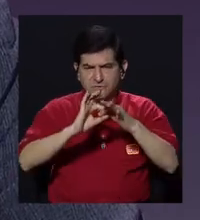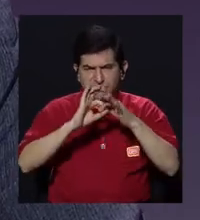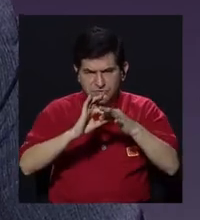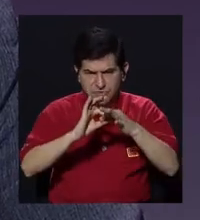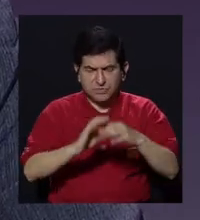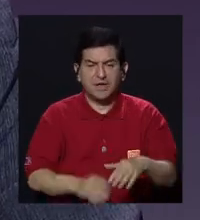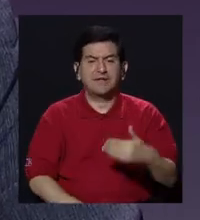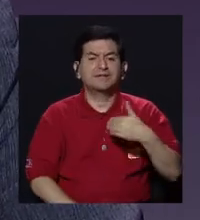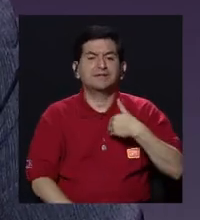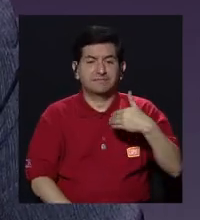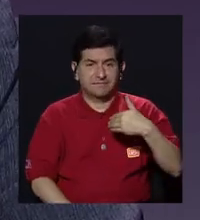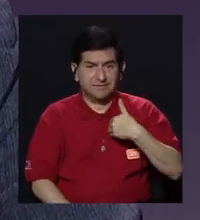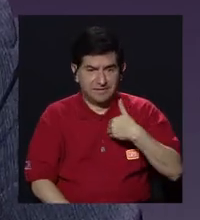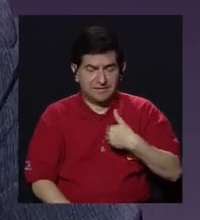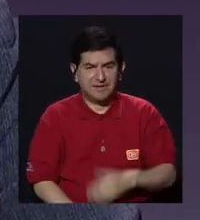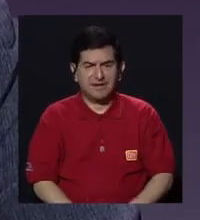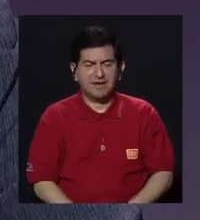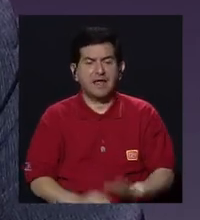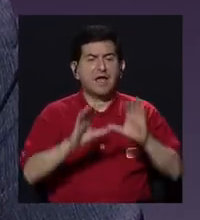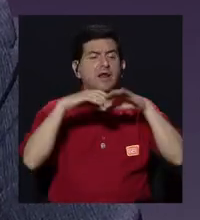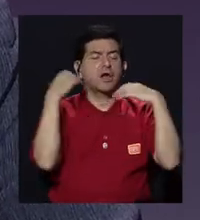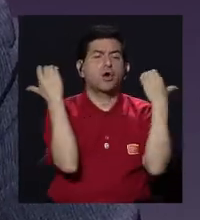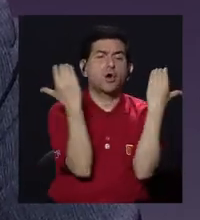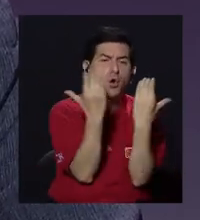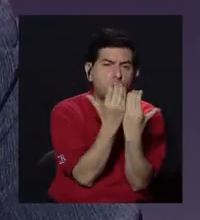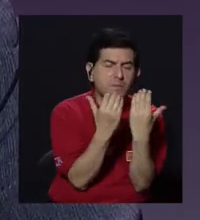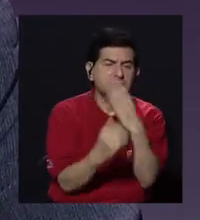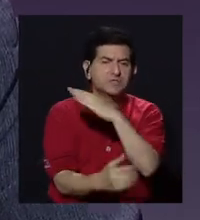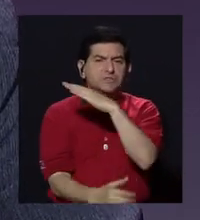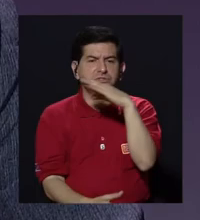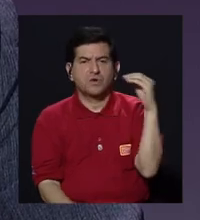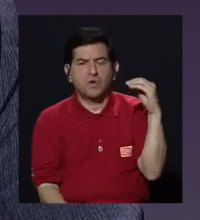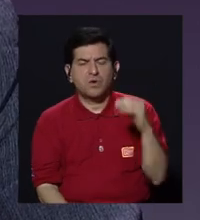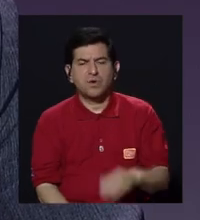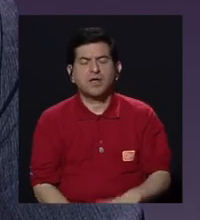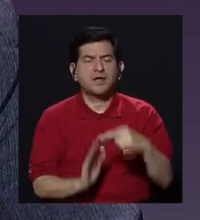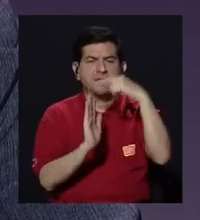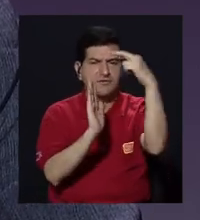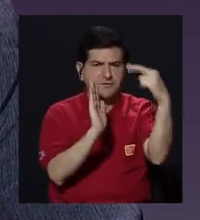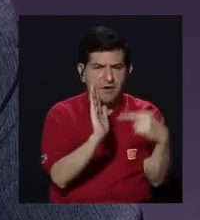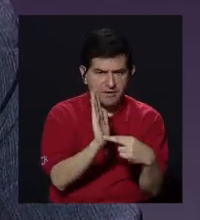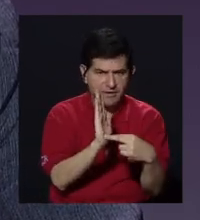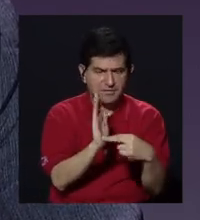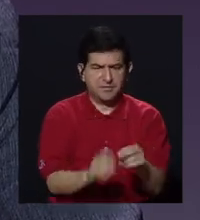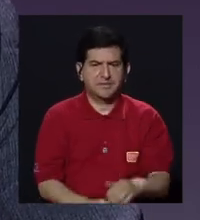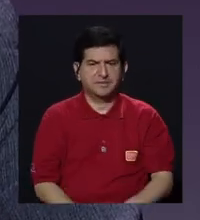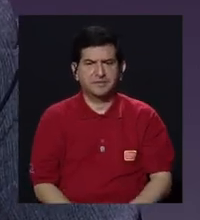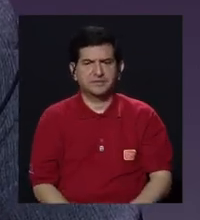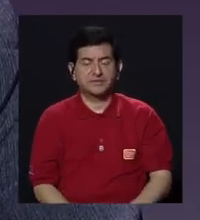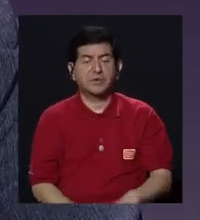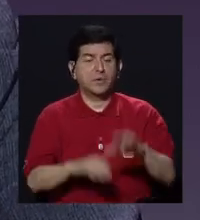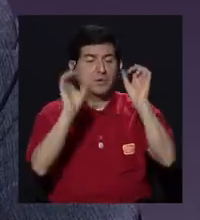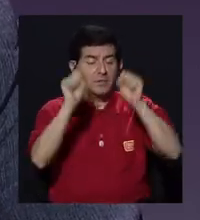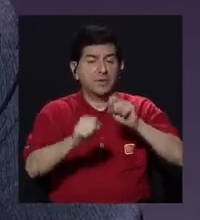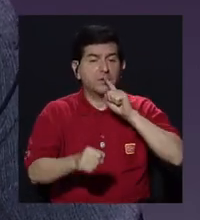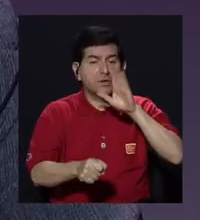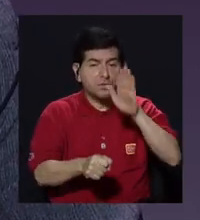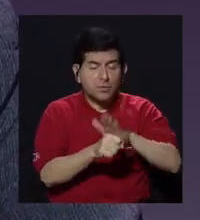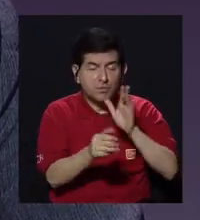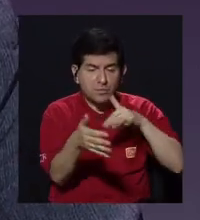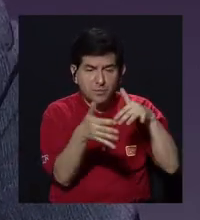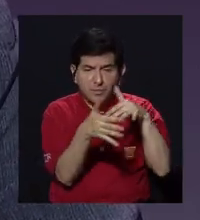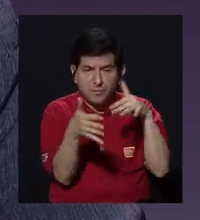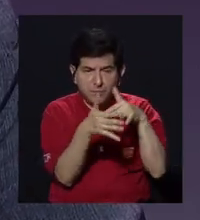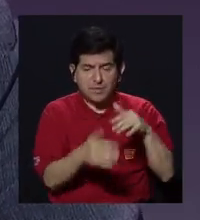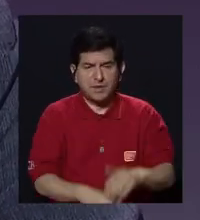sexual cuenta con la comisión y un reglamento para llevar a cabo el